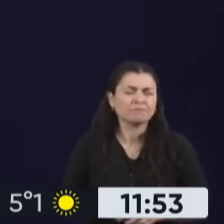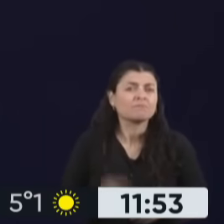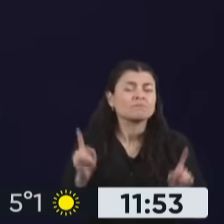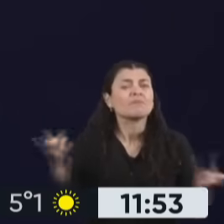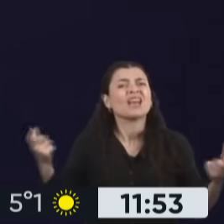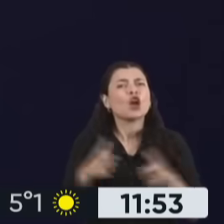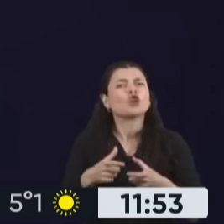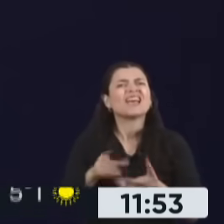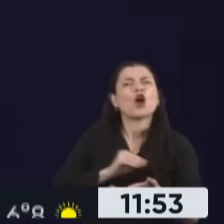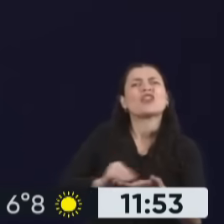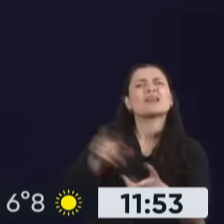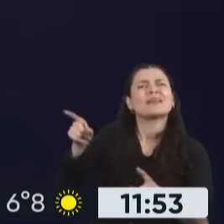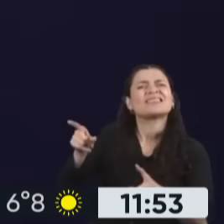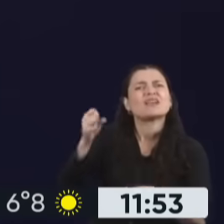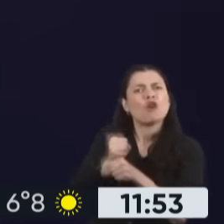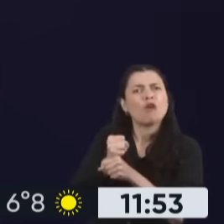de Administración está